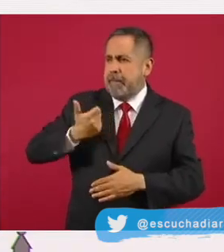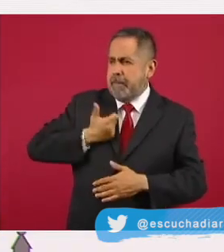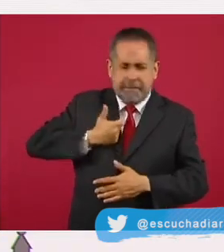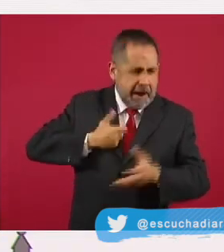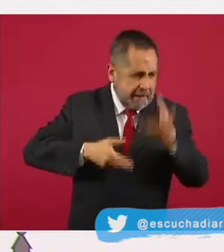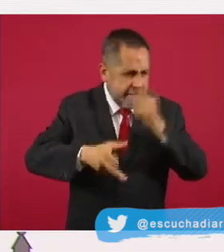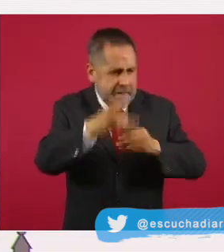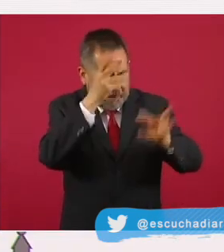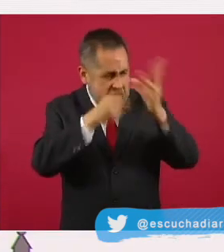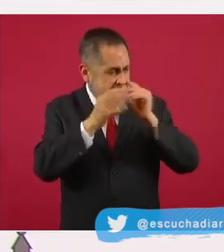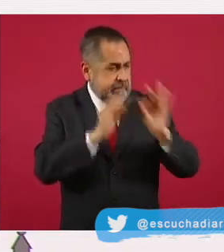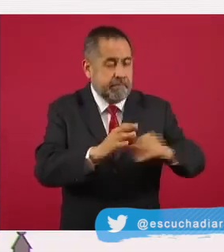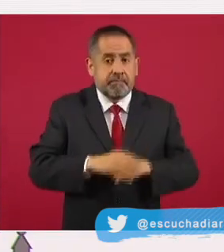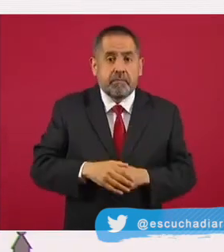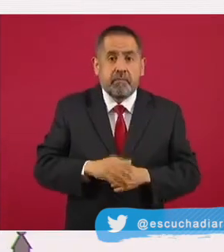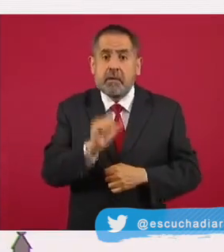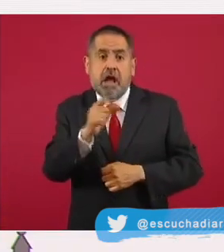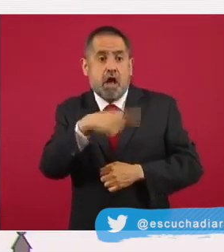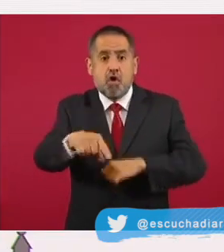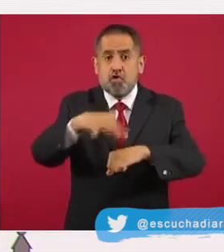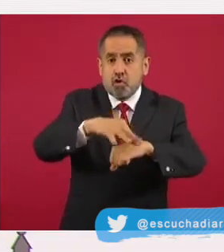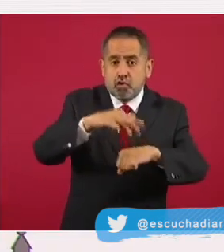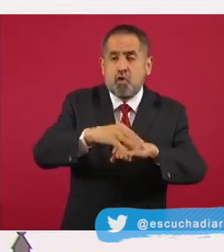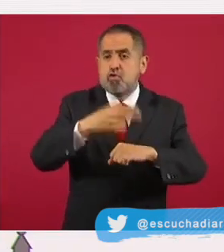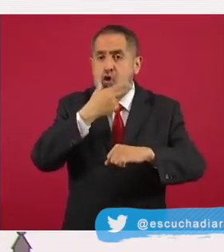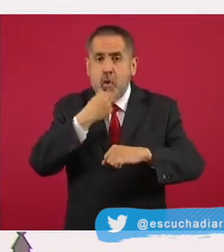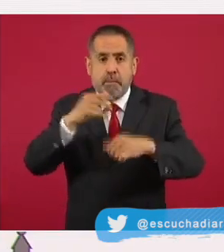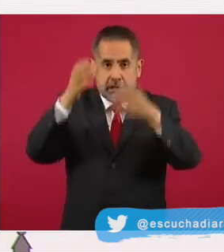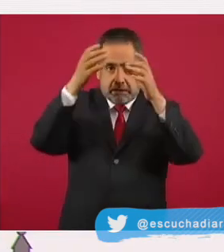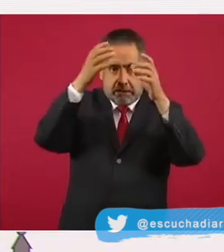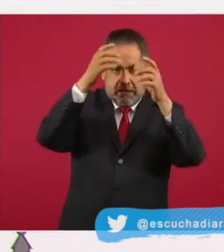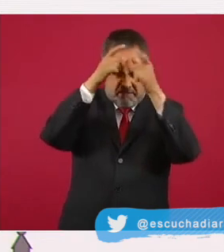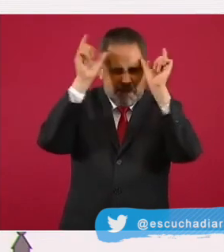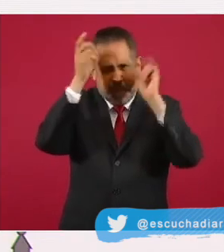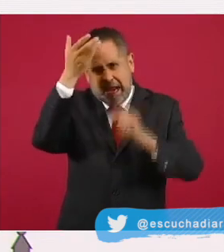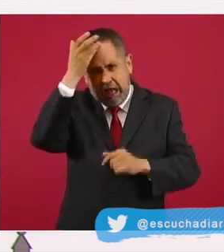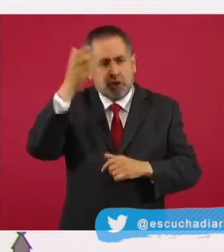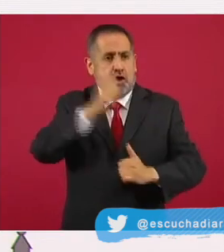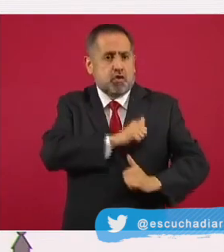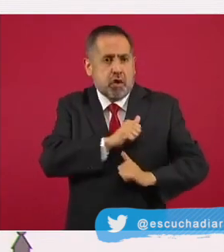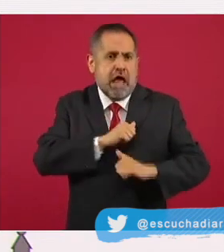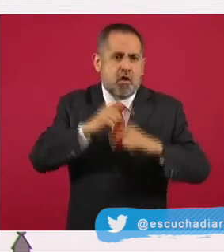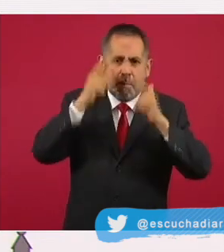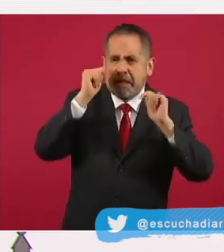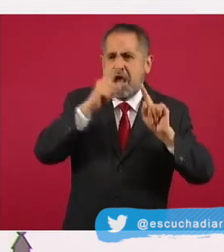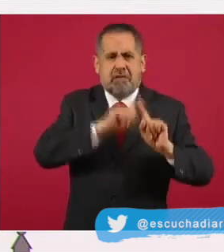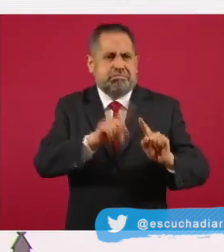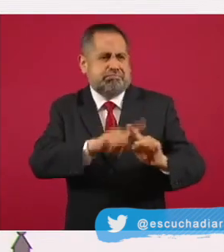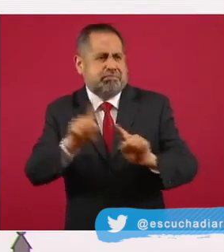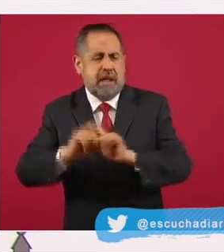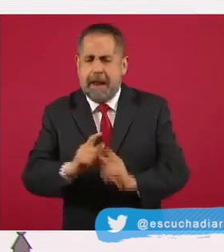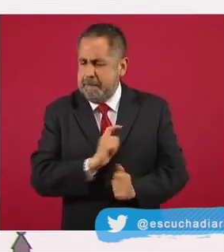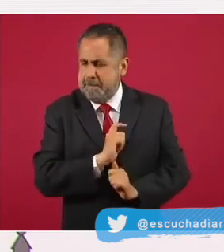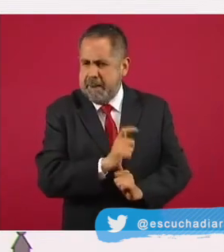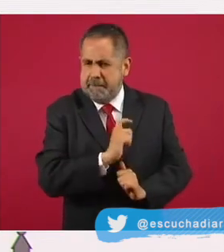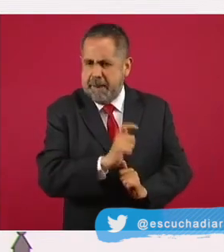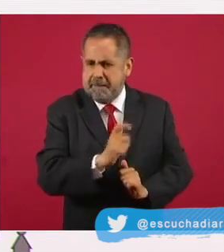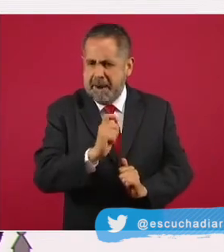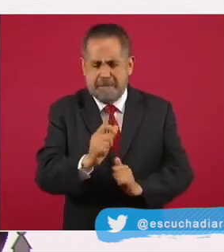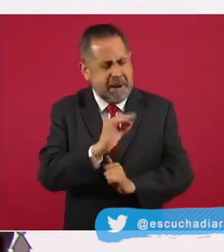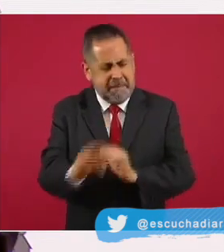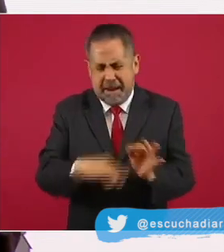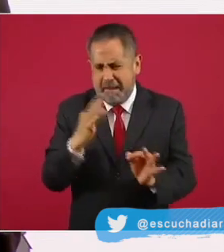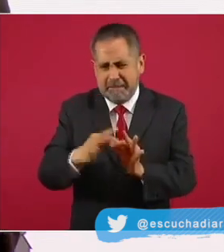de pagar a médicos, enfermeras, soldados, marinos y otros servidores públicos. En 2